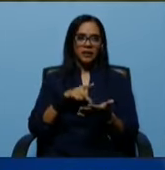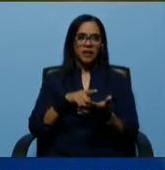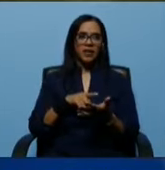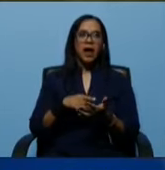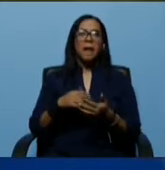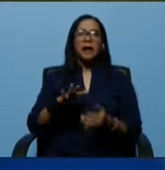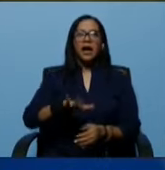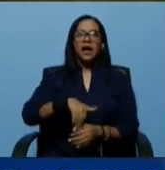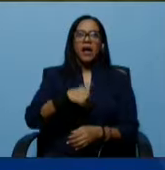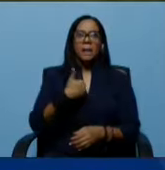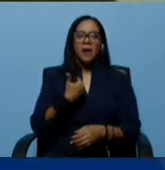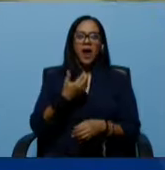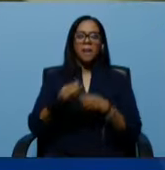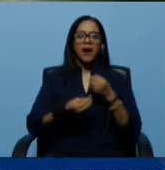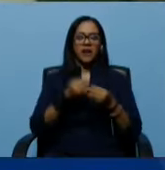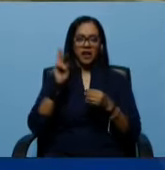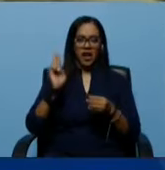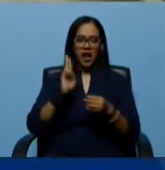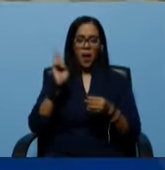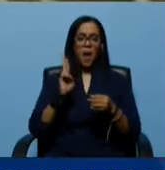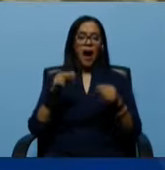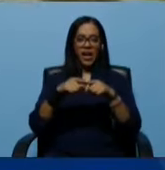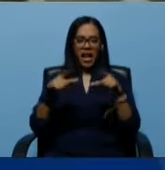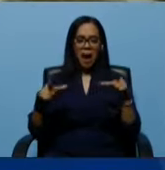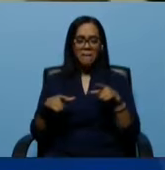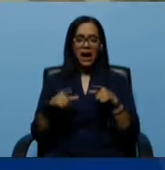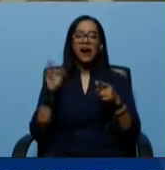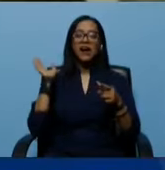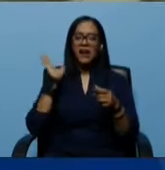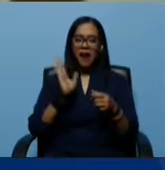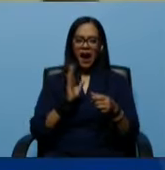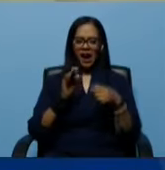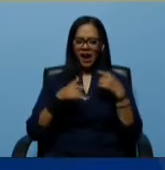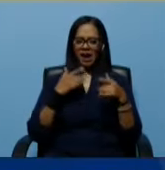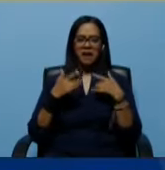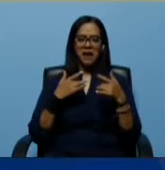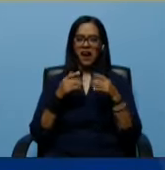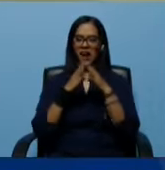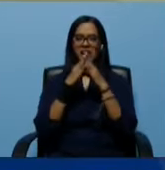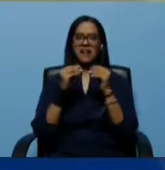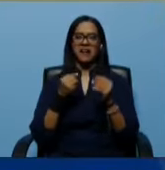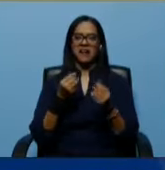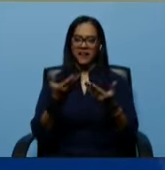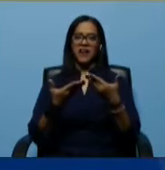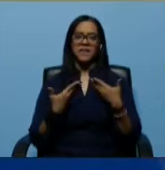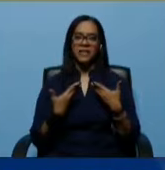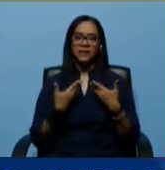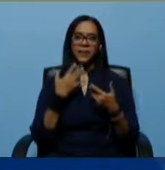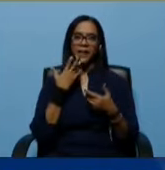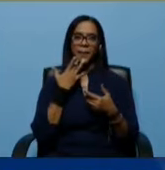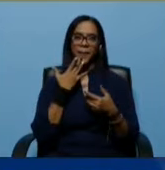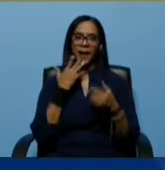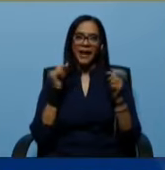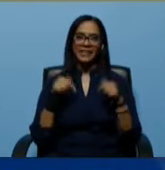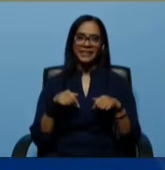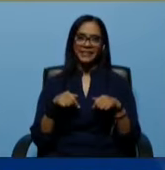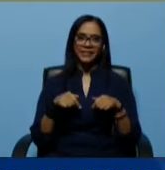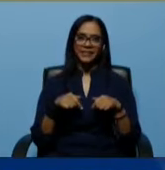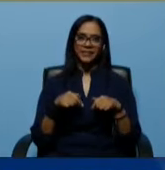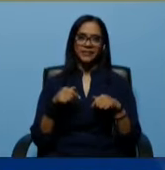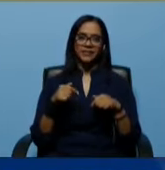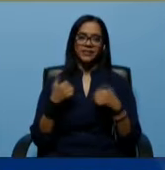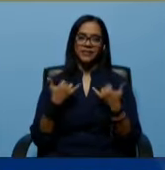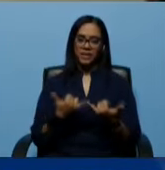que podamos hacer uso de estos espacios y vengan a disfrutar de todo lo que nos va a ofrecer. Por ejemplo, aquí atrás podemos